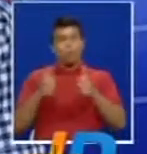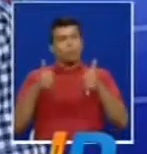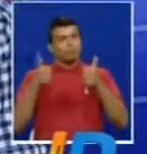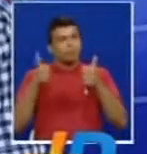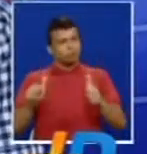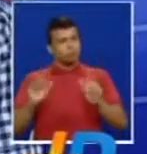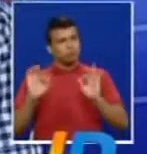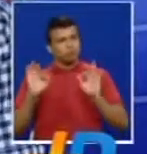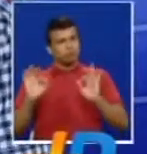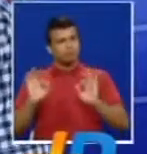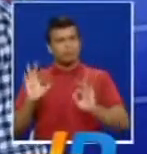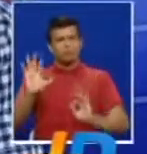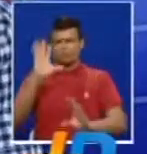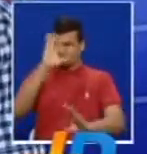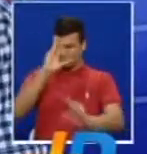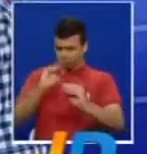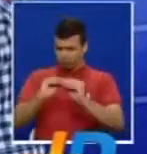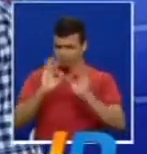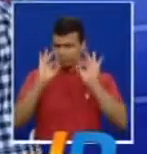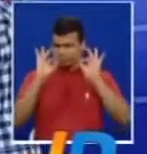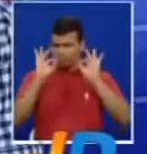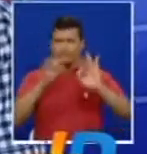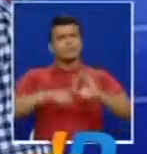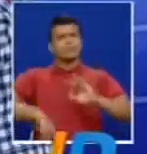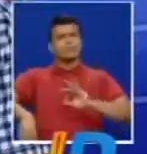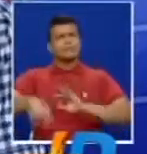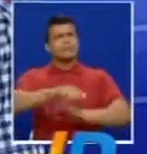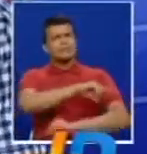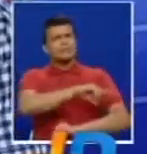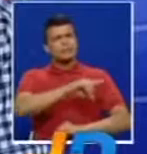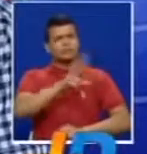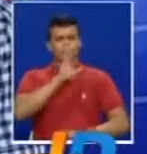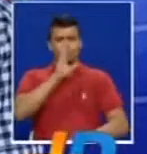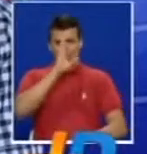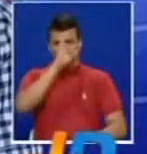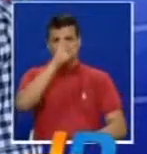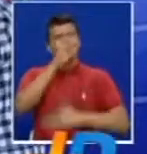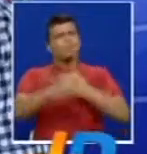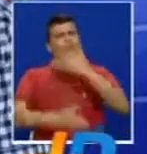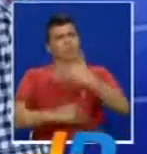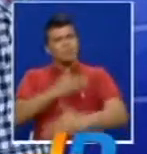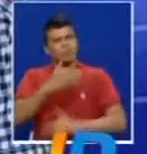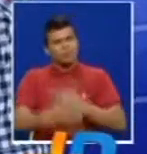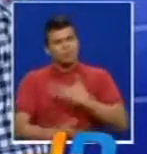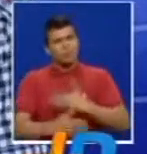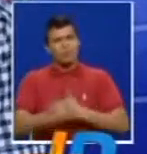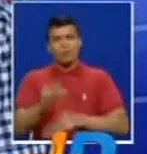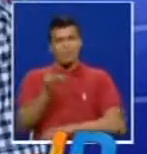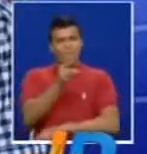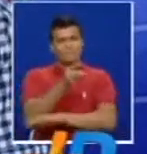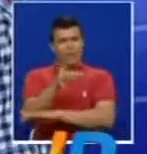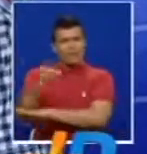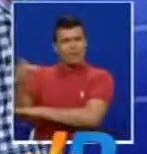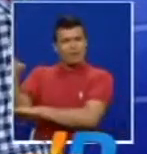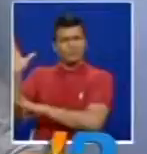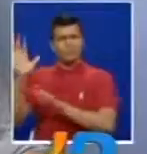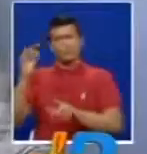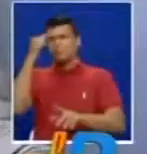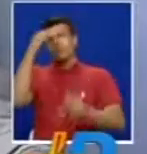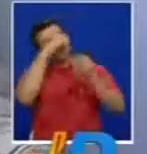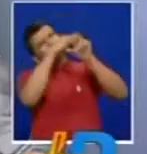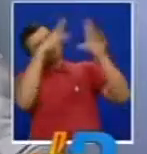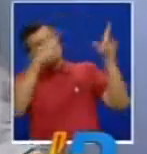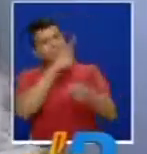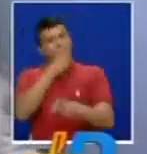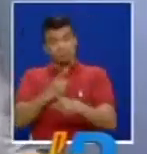grupo comprometido, un grupo que se está acostumbrando, ya se acostumbró a ganar y creo que está ilusionado.